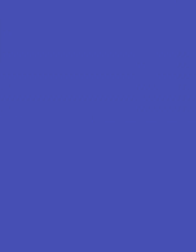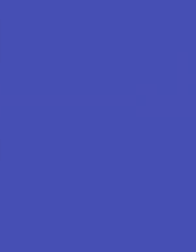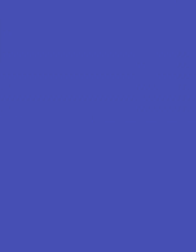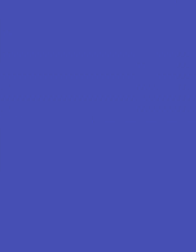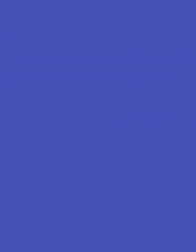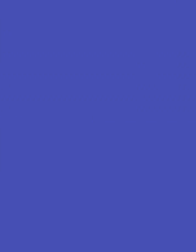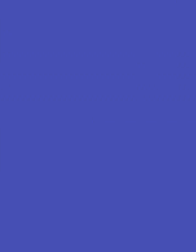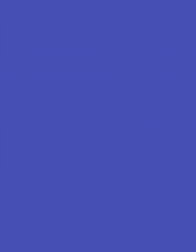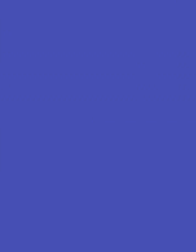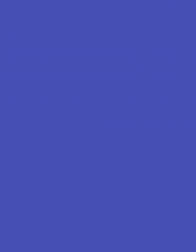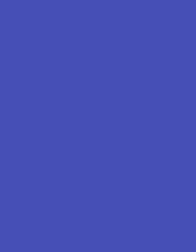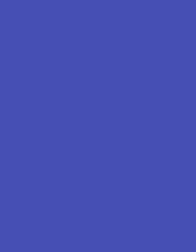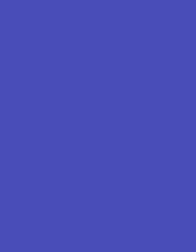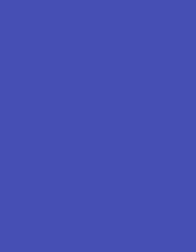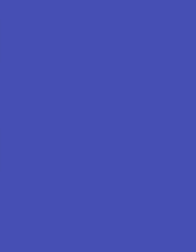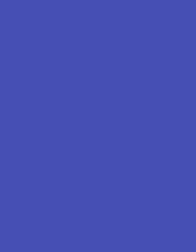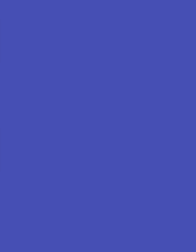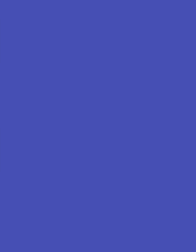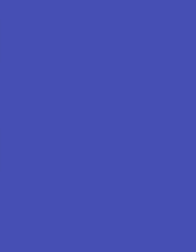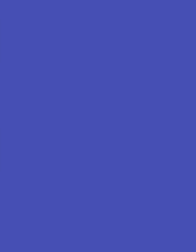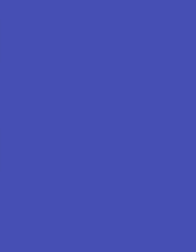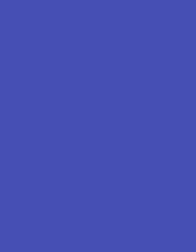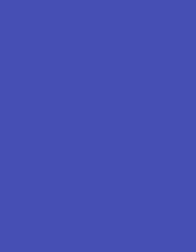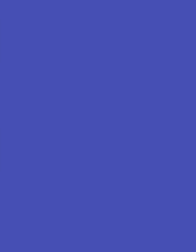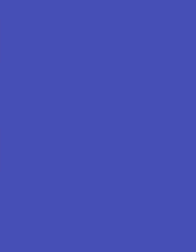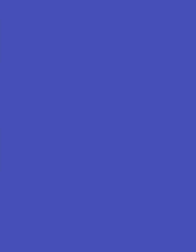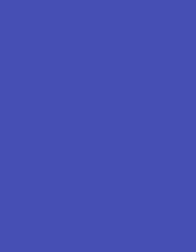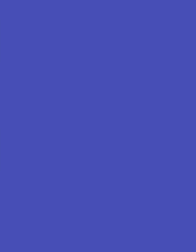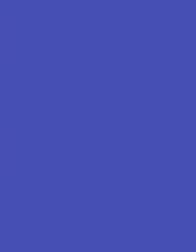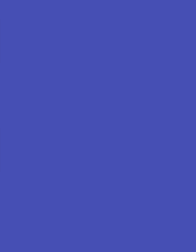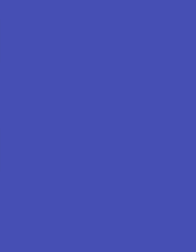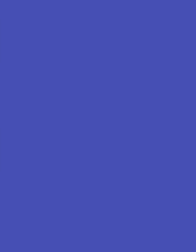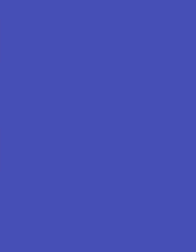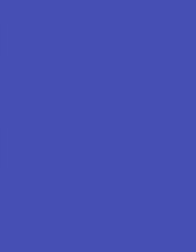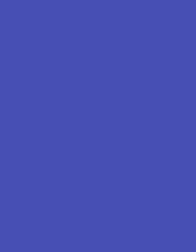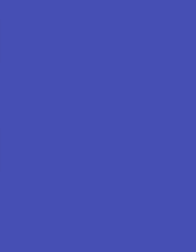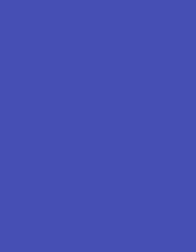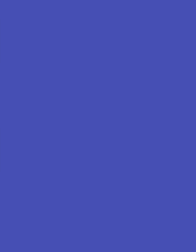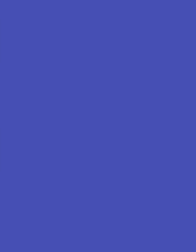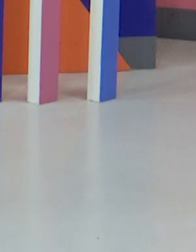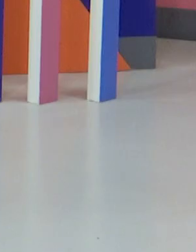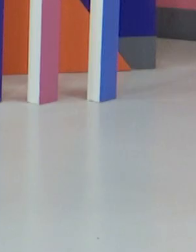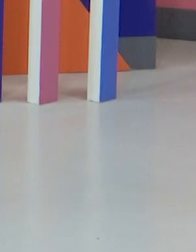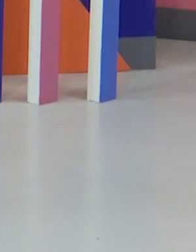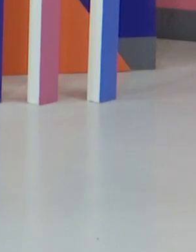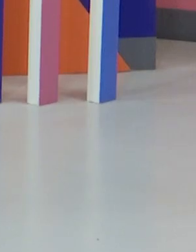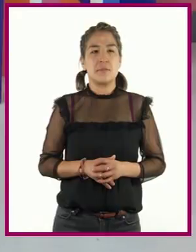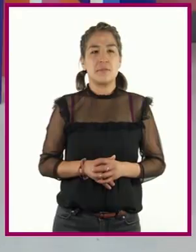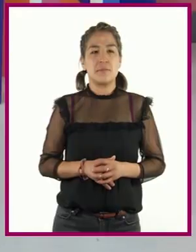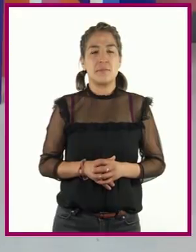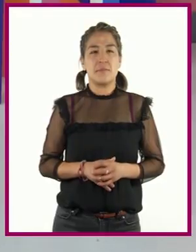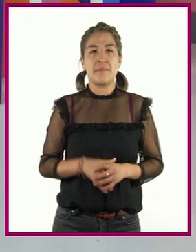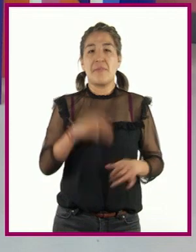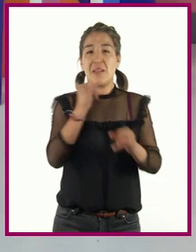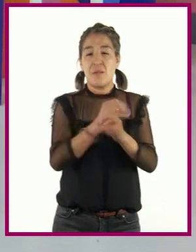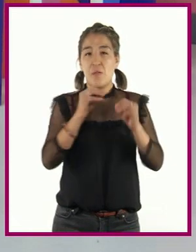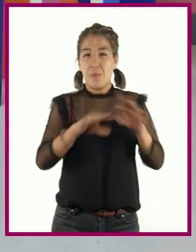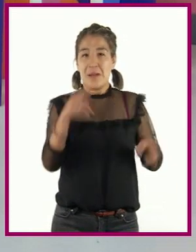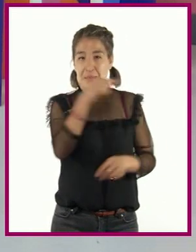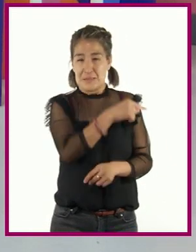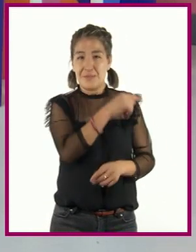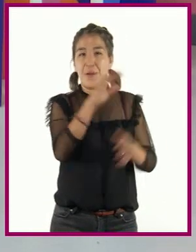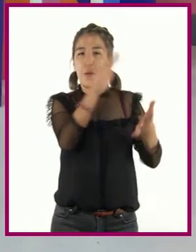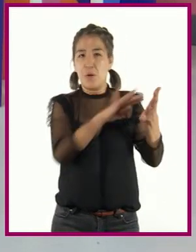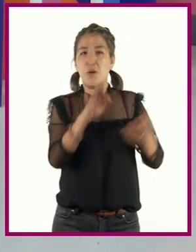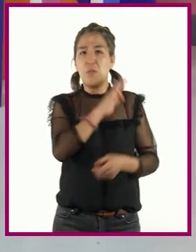agujeros negros. ¿La información de esta entrevista podría servir? ¿Cómo la puedes utilizar para